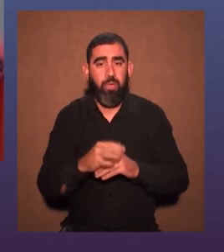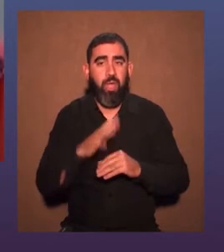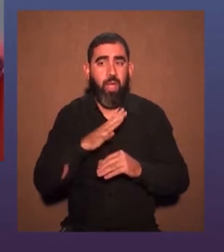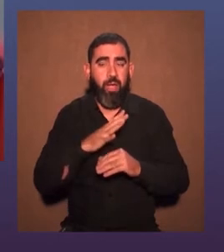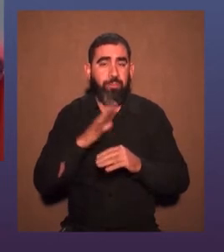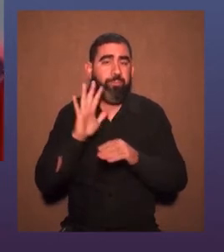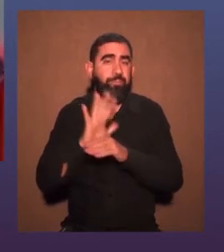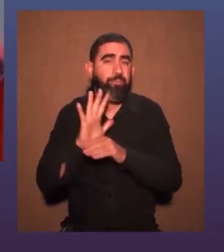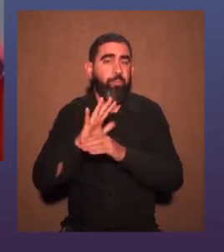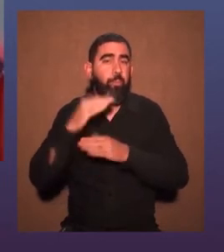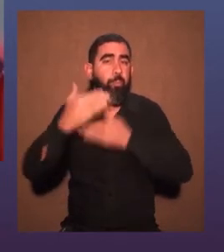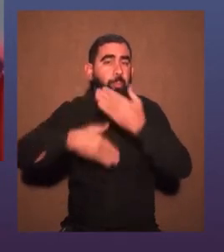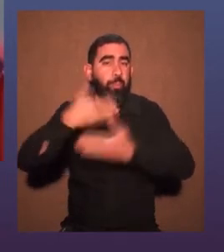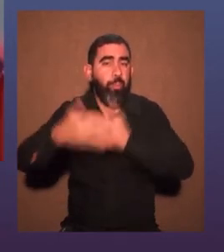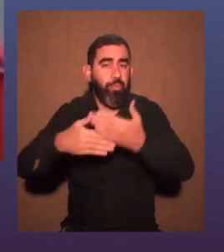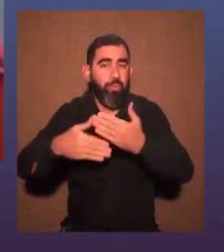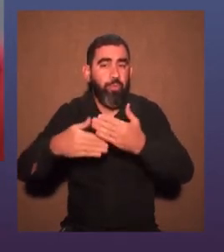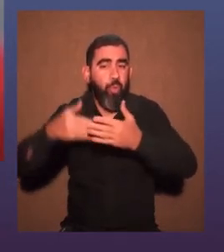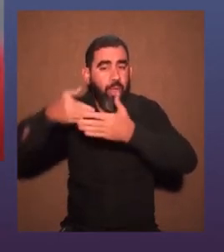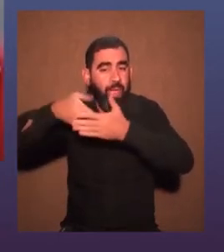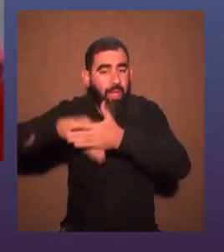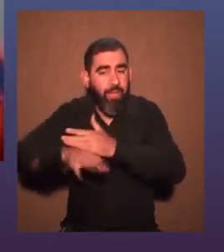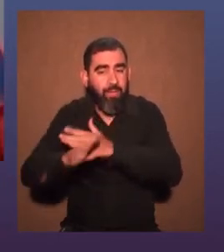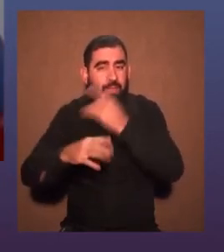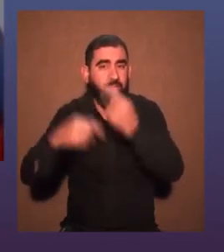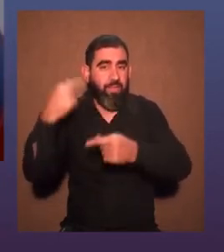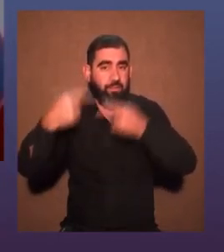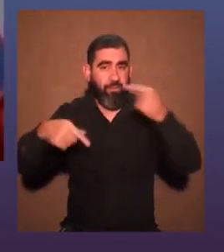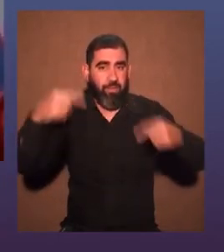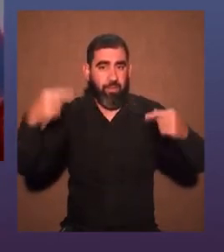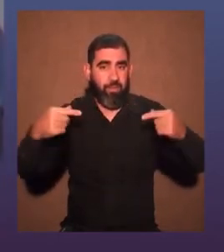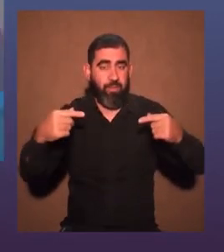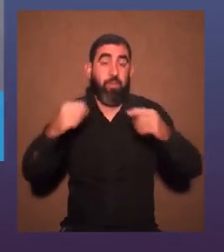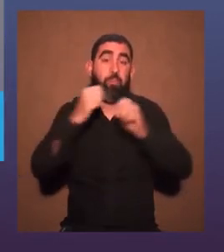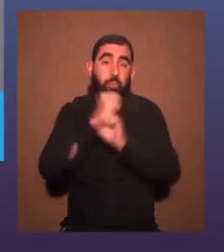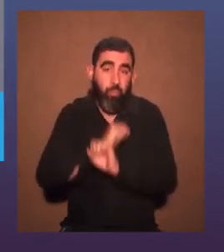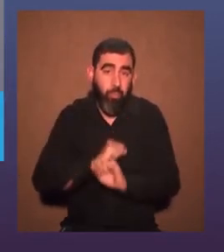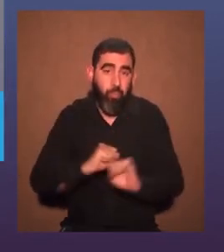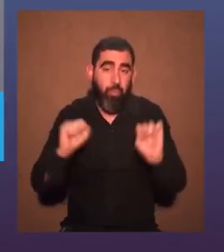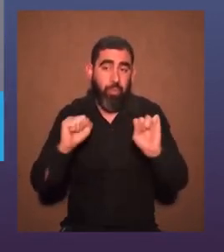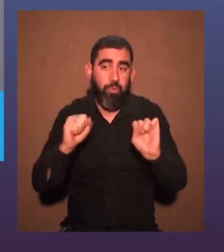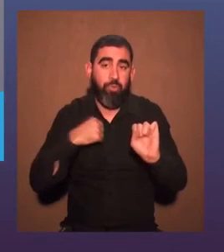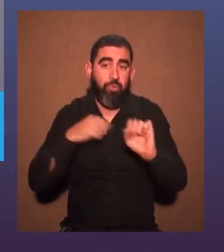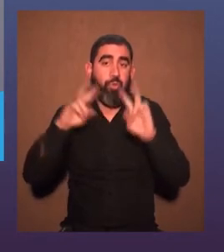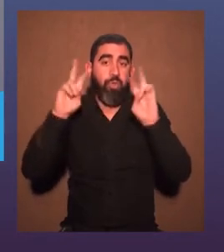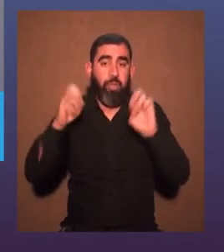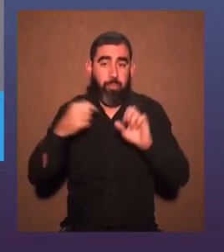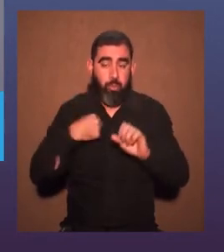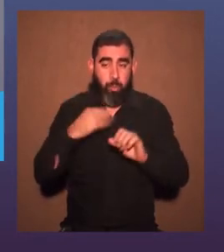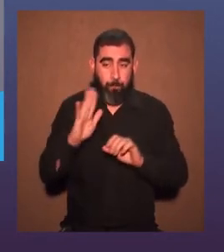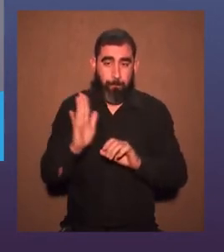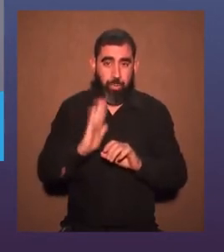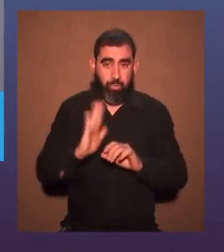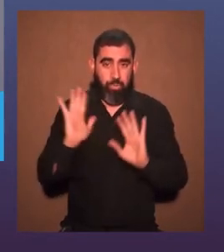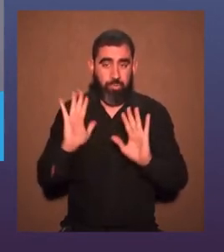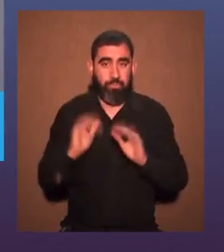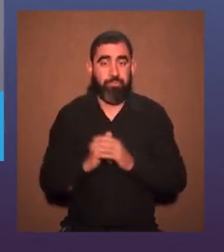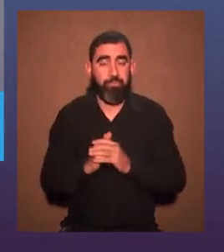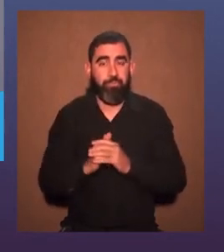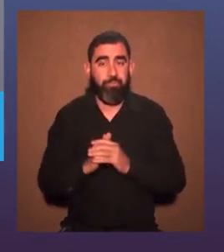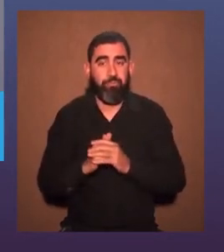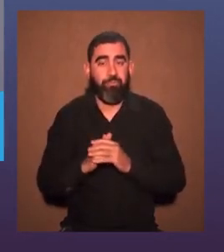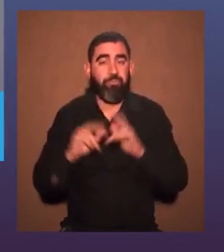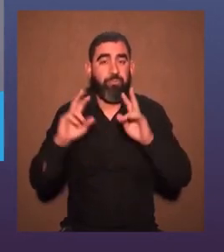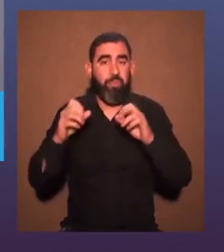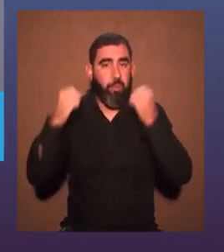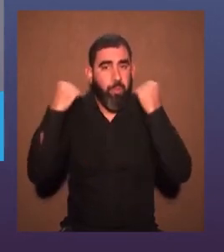una entrada al proceso de distintos lugares. Quizás puedo hablar por el lado mío,